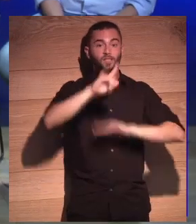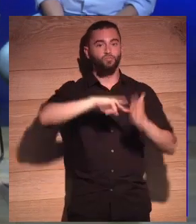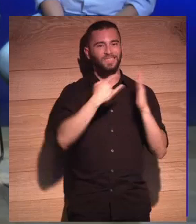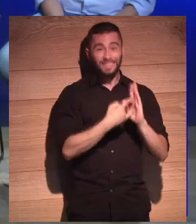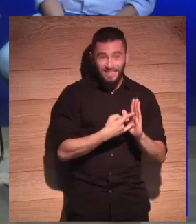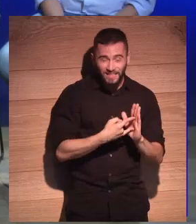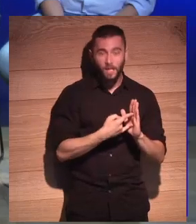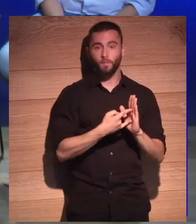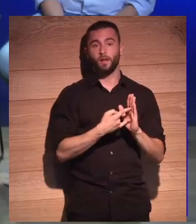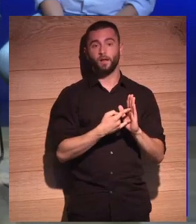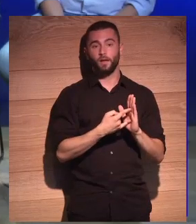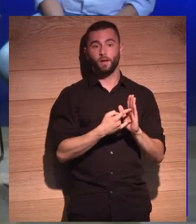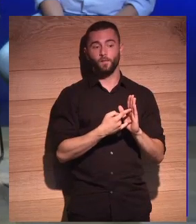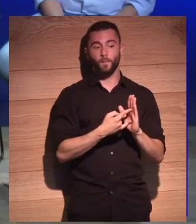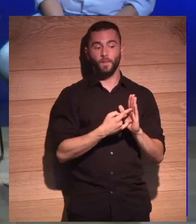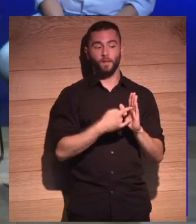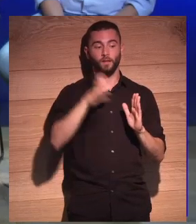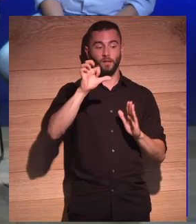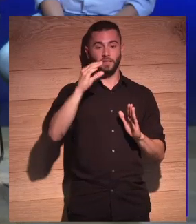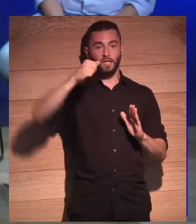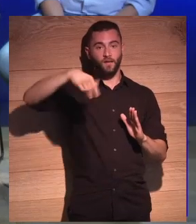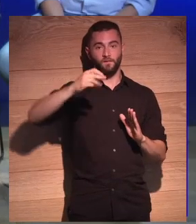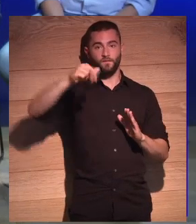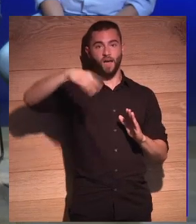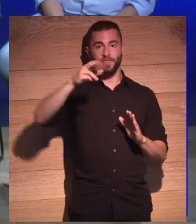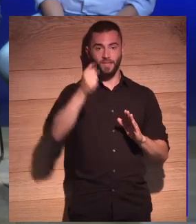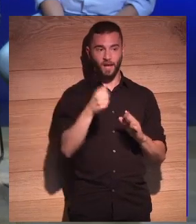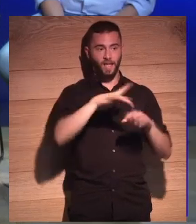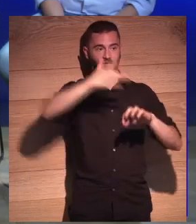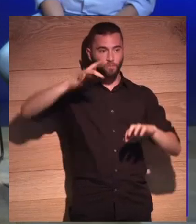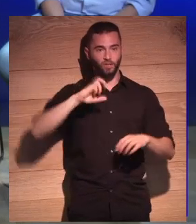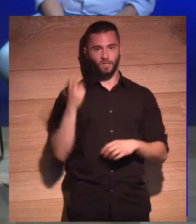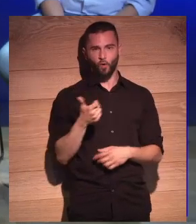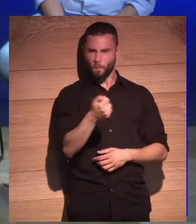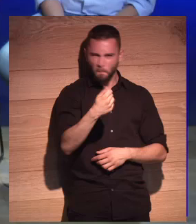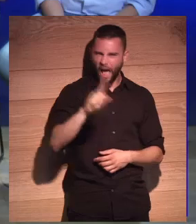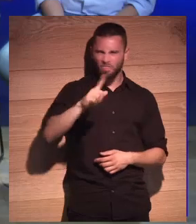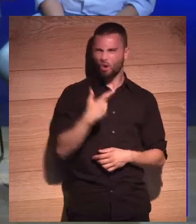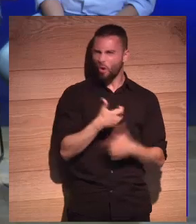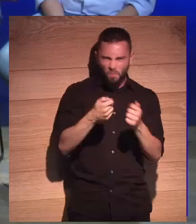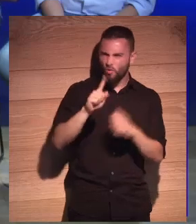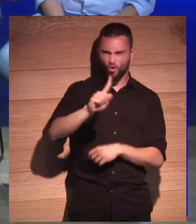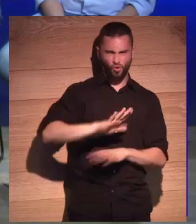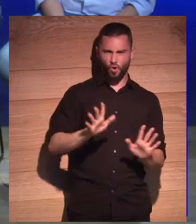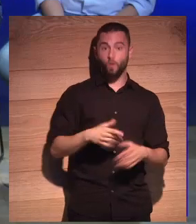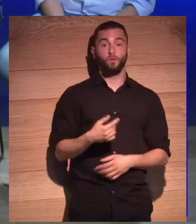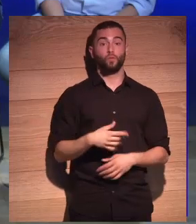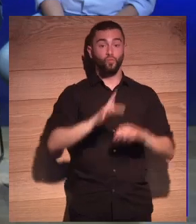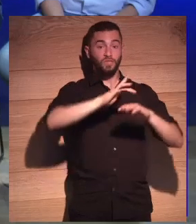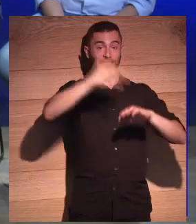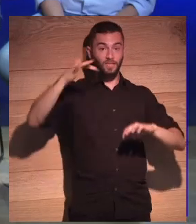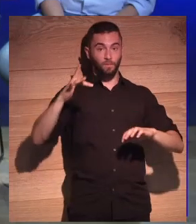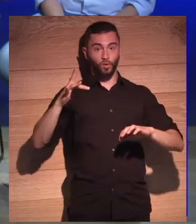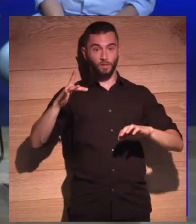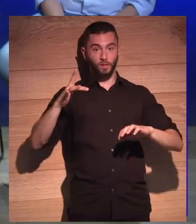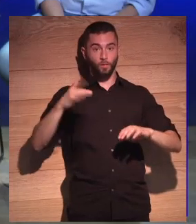sistema con la escafandra, con el dispositivo, ¿vale? No con un mando, con un joystick, con el dispositivo, que consigue darte